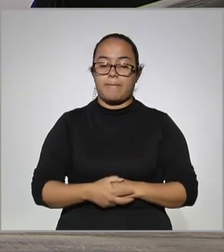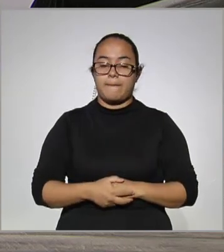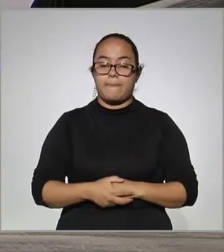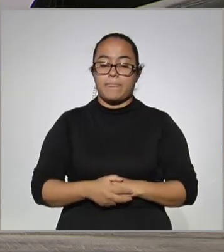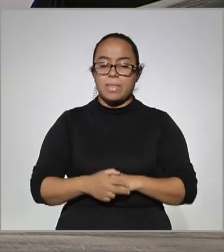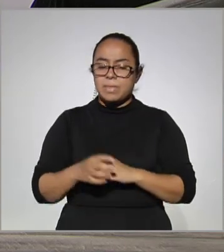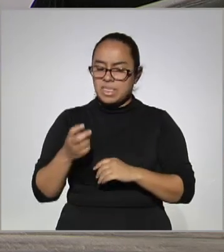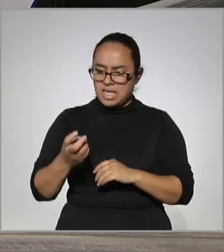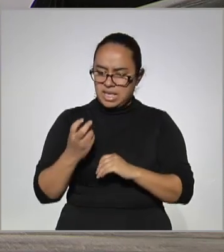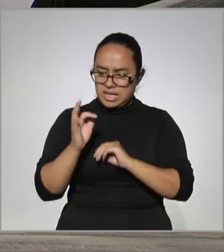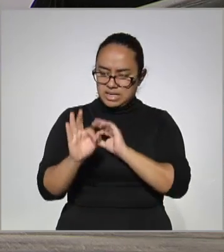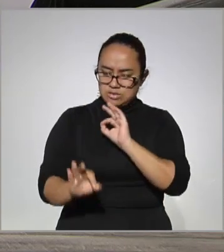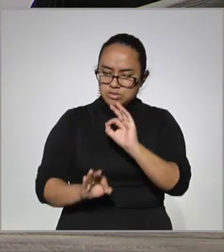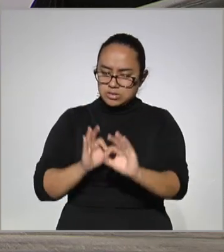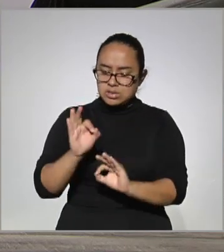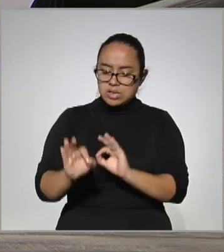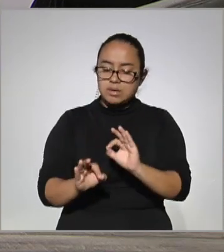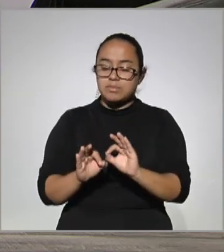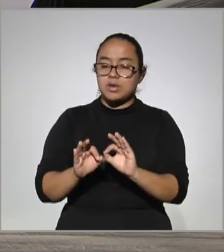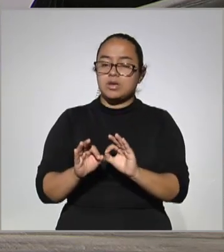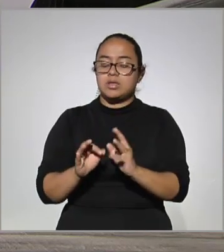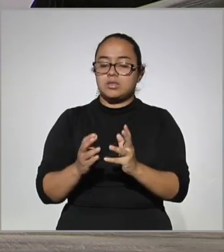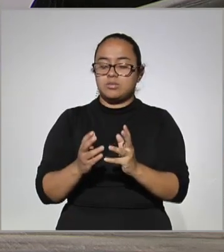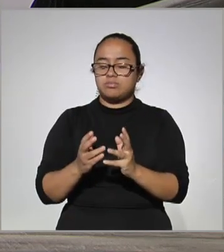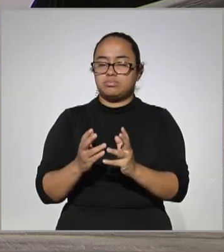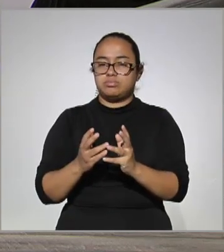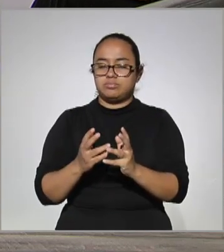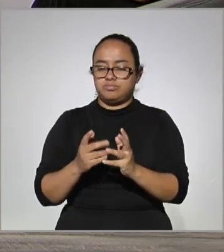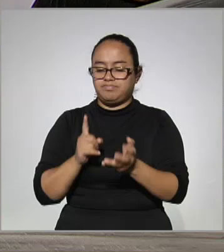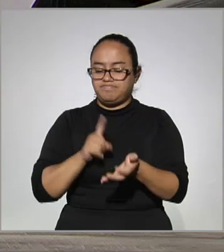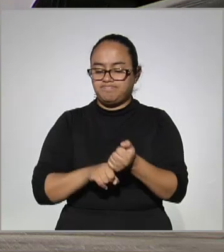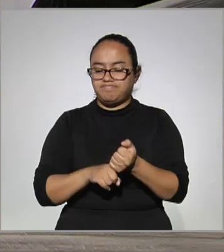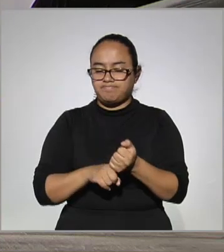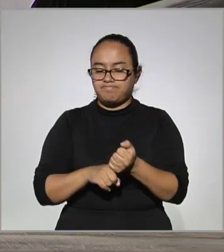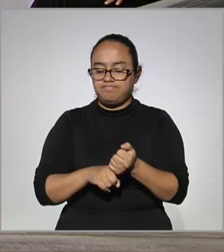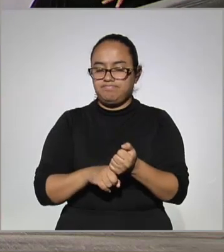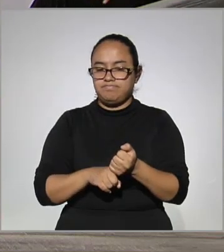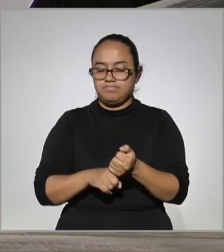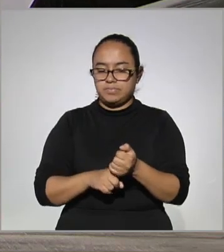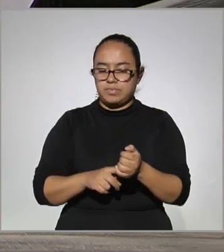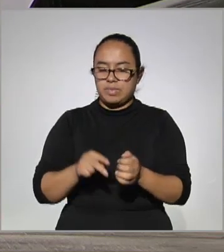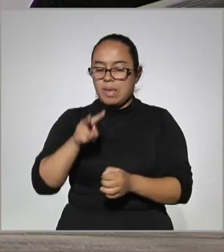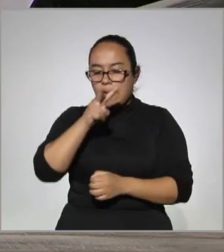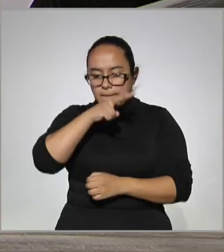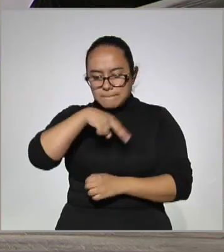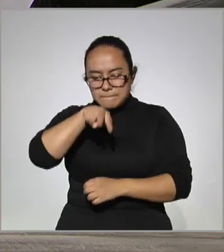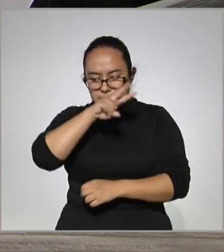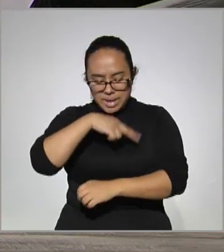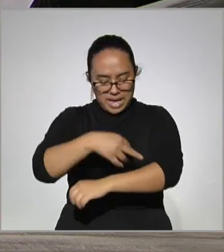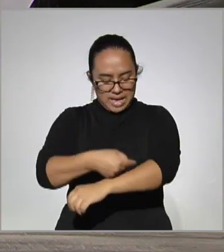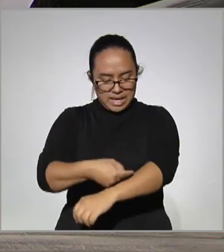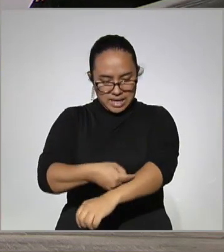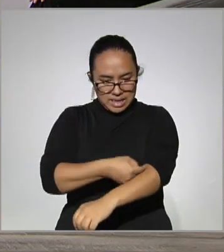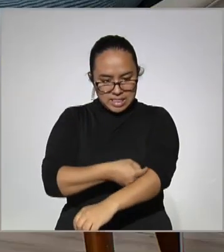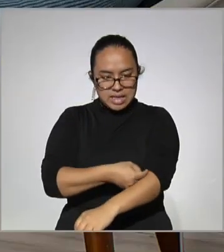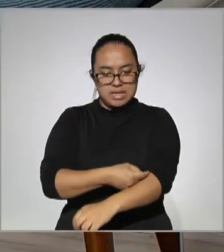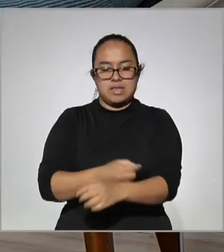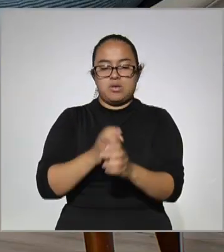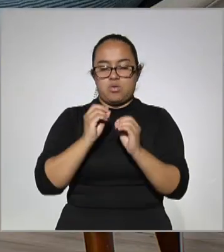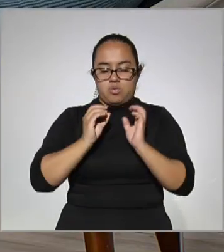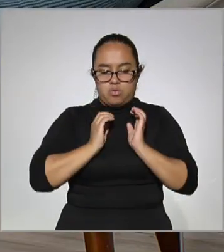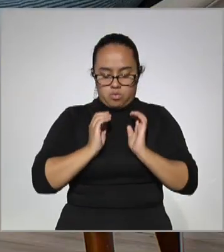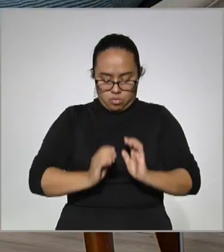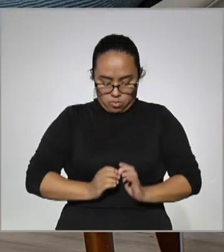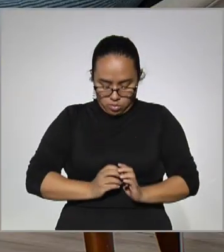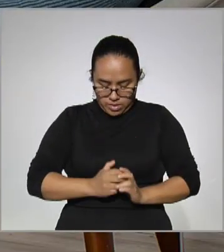los tratamientos ya sistémicos o que actúan a nivel venoso y en todo el